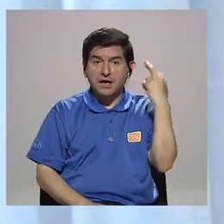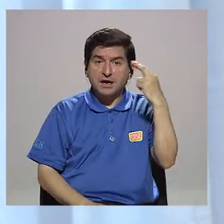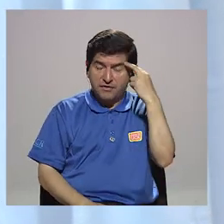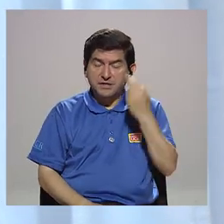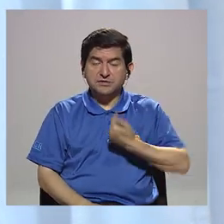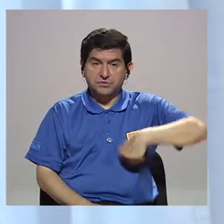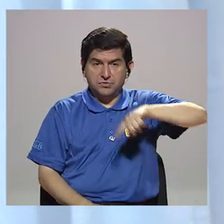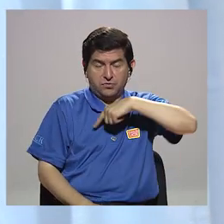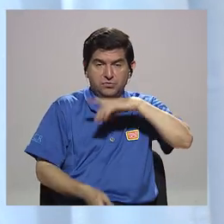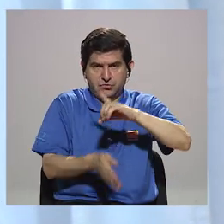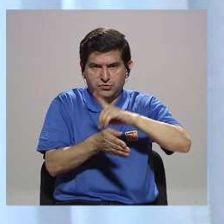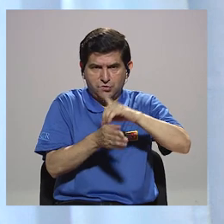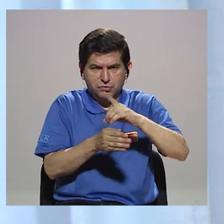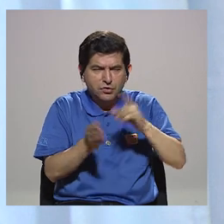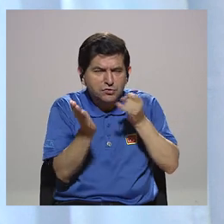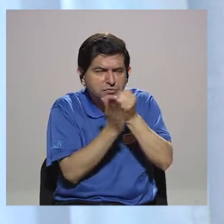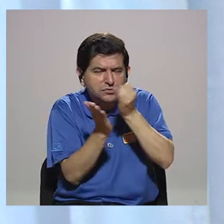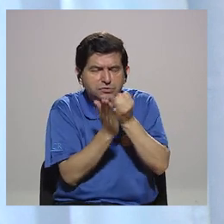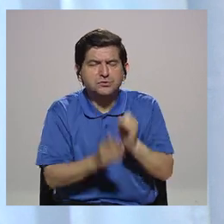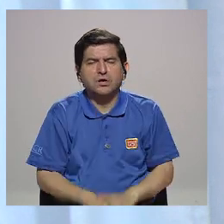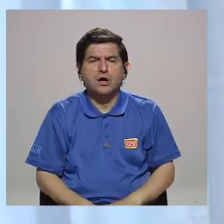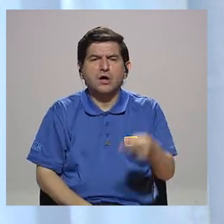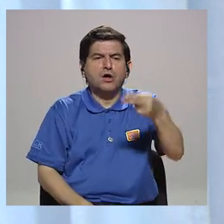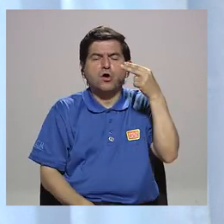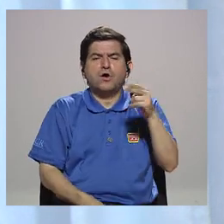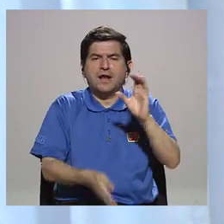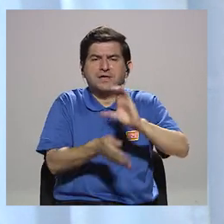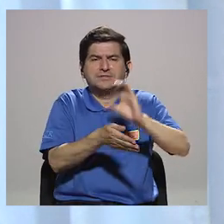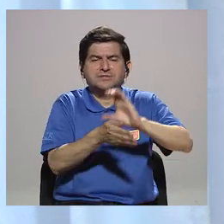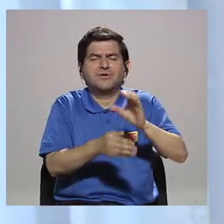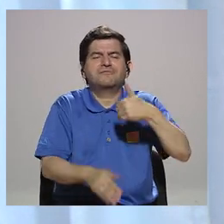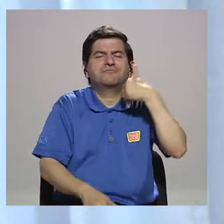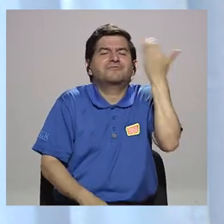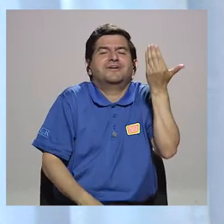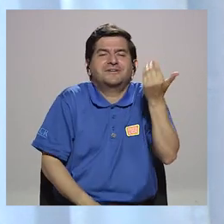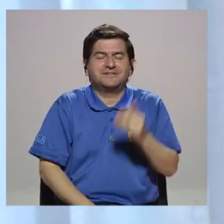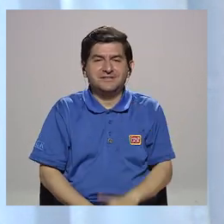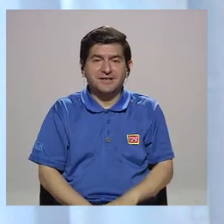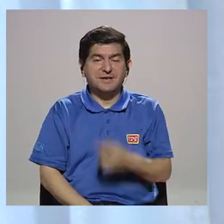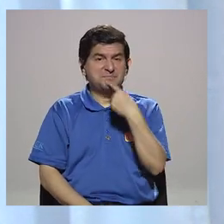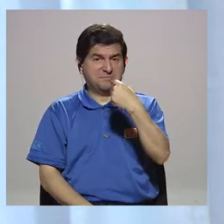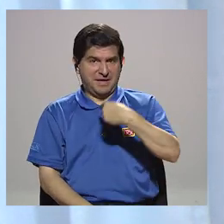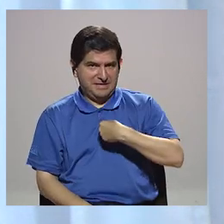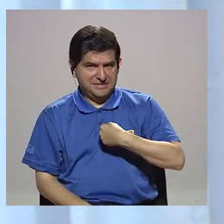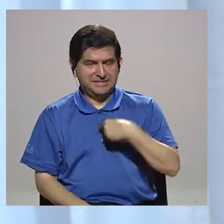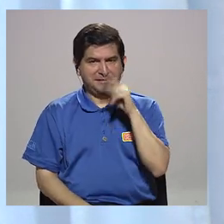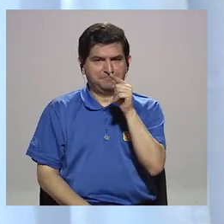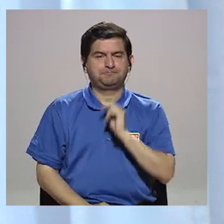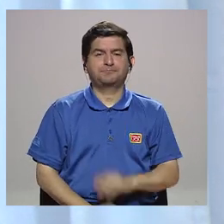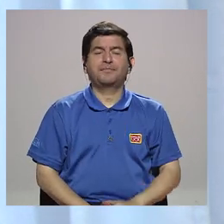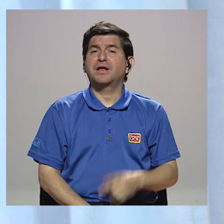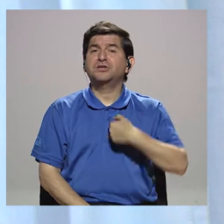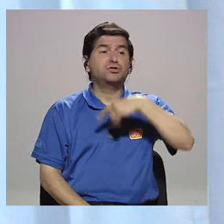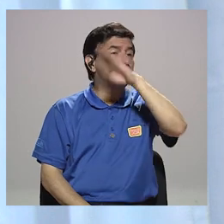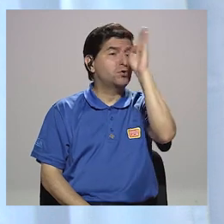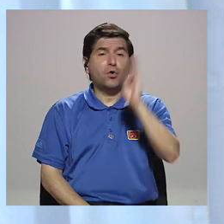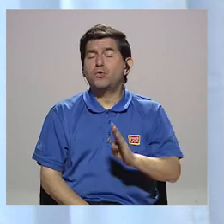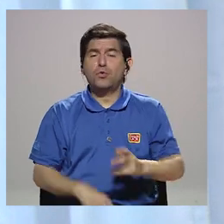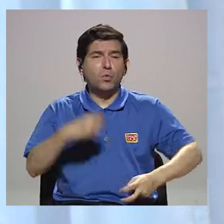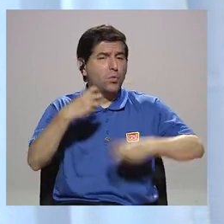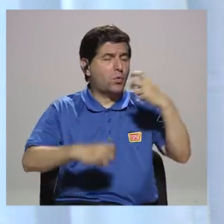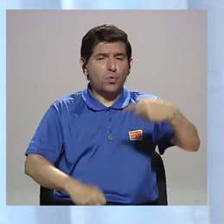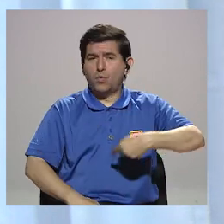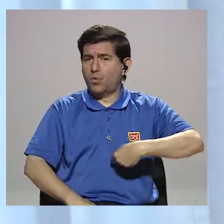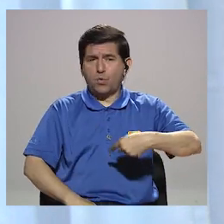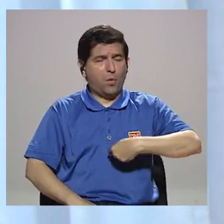los clínicos, para averiguar. Hay veces, con la historia clínica es muy fácil. Y si usted llegó y me dice, mire, doctor, yo nunca he